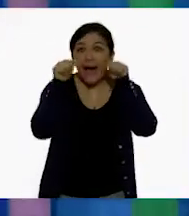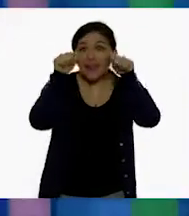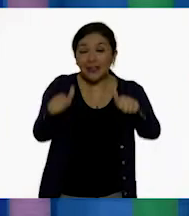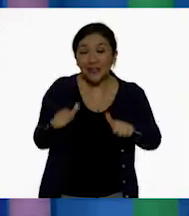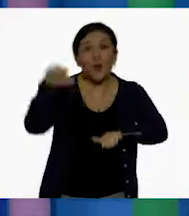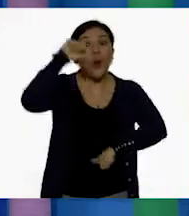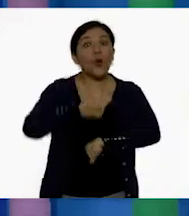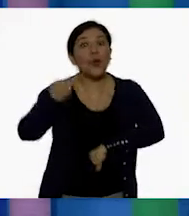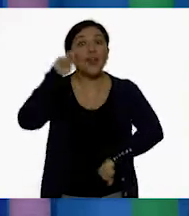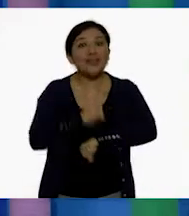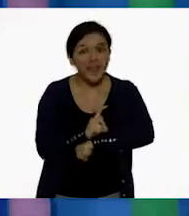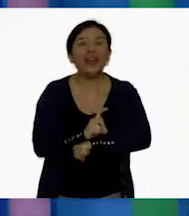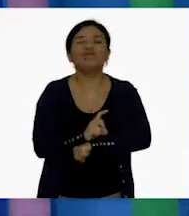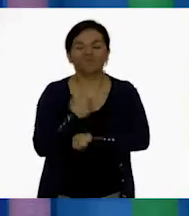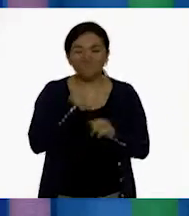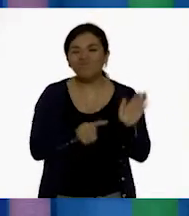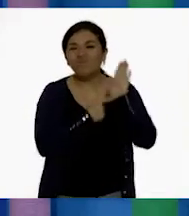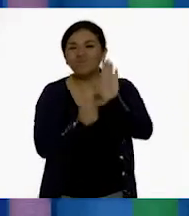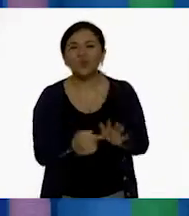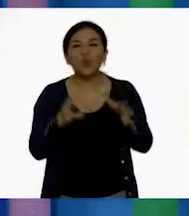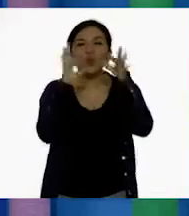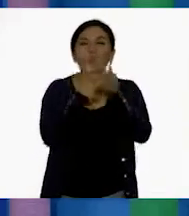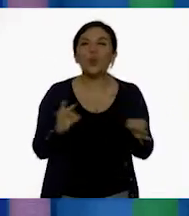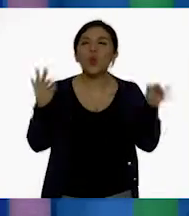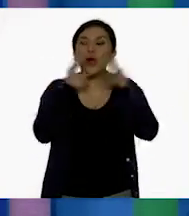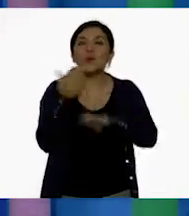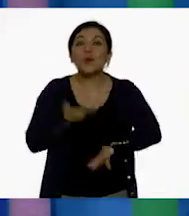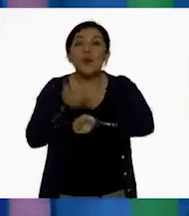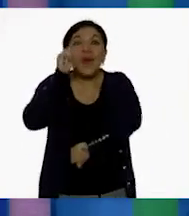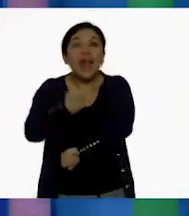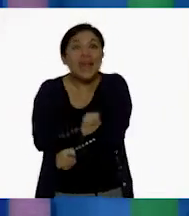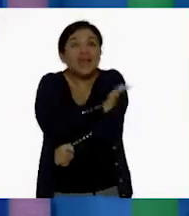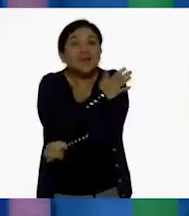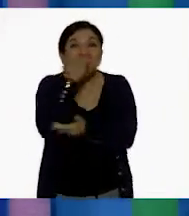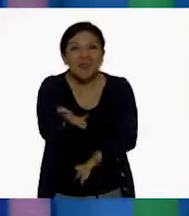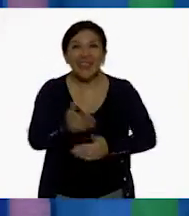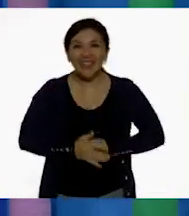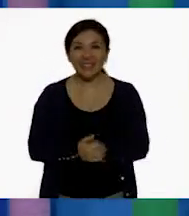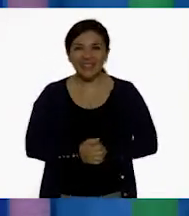porque sí. El día de hoy les traemos unos cuentos muy emocionantes.